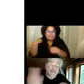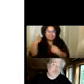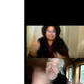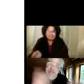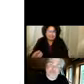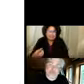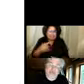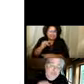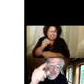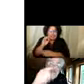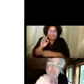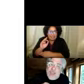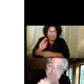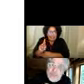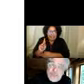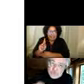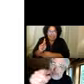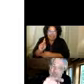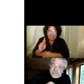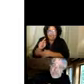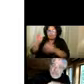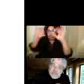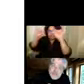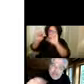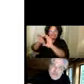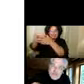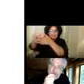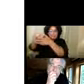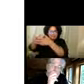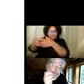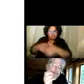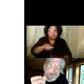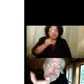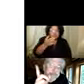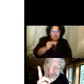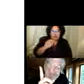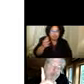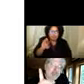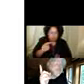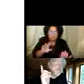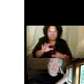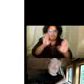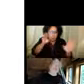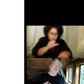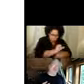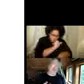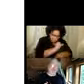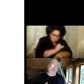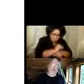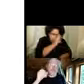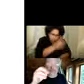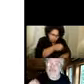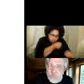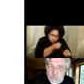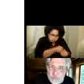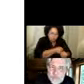Y eso, justo en el mundo entero, desde la administración de Kennedy, eso John Kennedy Jr., él siempre, siempre se